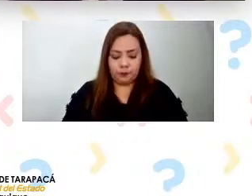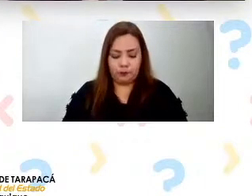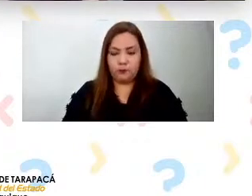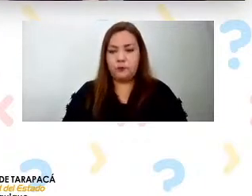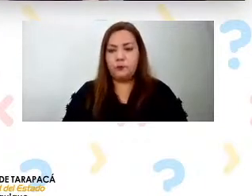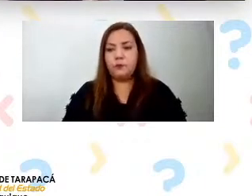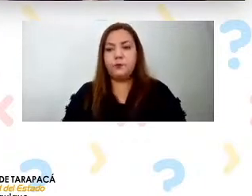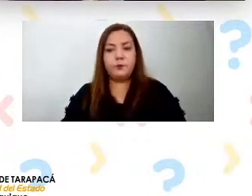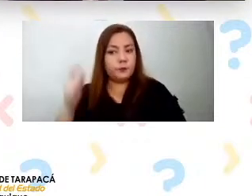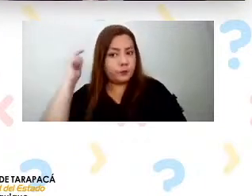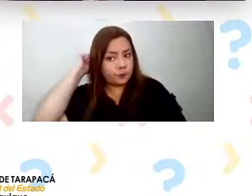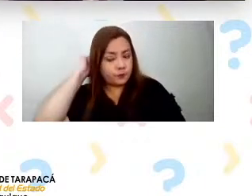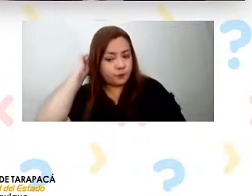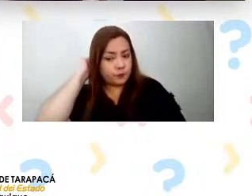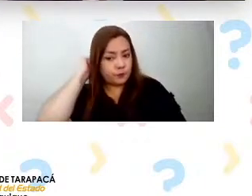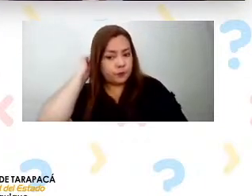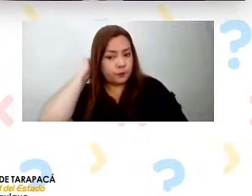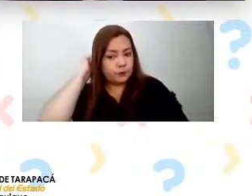Bien.